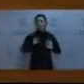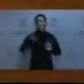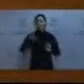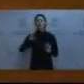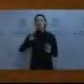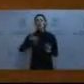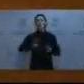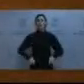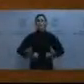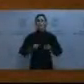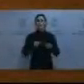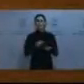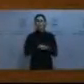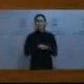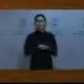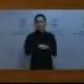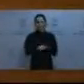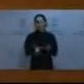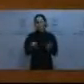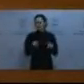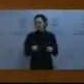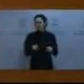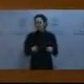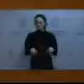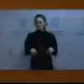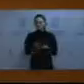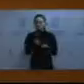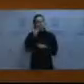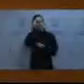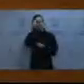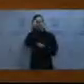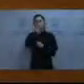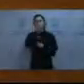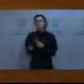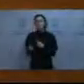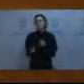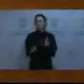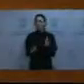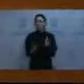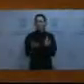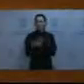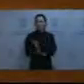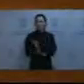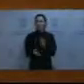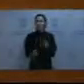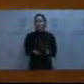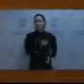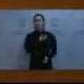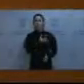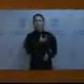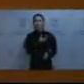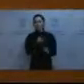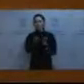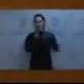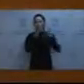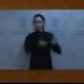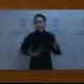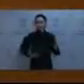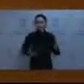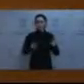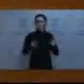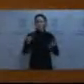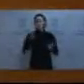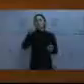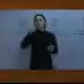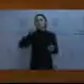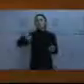Avilés. Esta no es una mera apreciación del Grupo Parlamentario Popular. Estas son palabras de sindicatos empresariales, como por ejemplo José Manuel